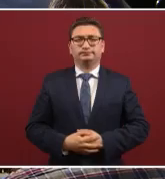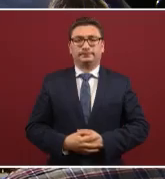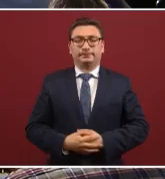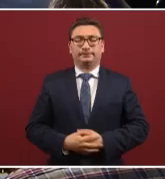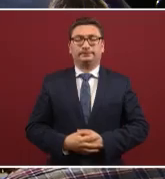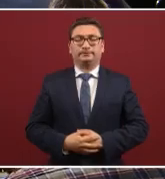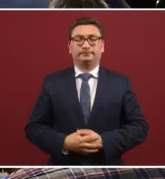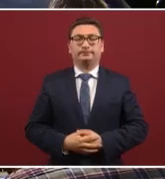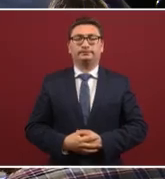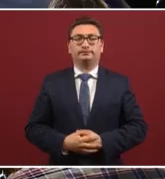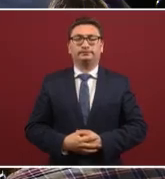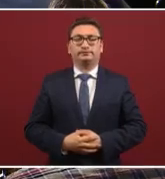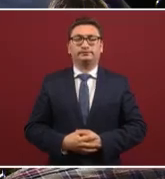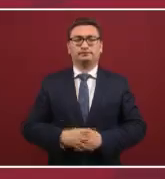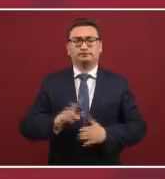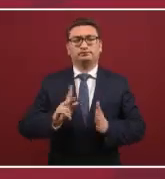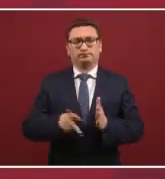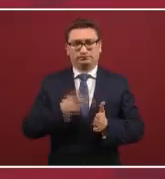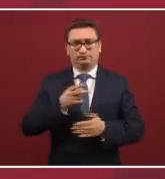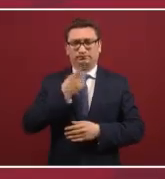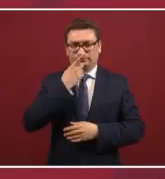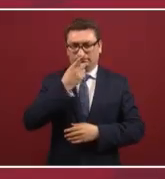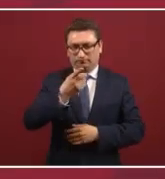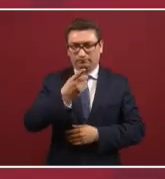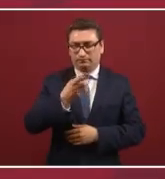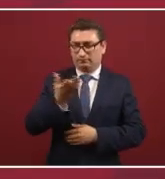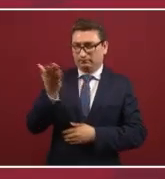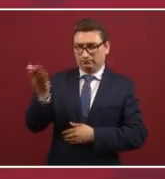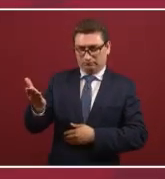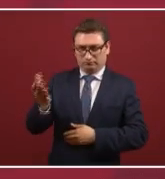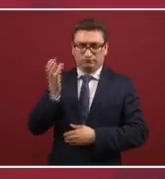repito, se trata de un poder independiente.